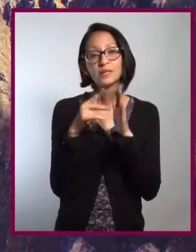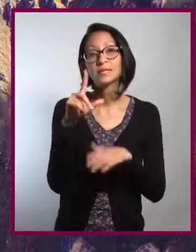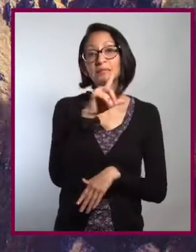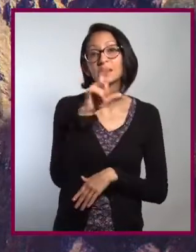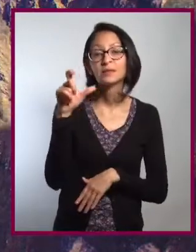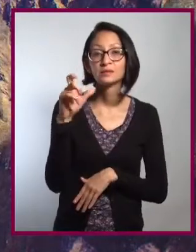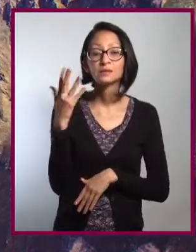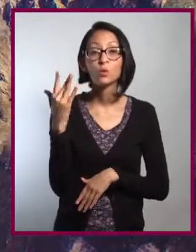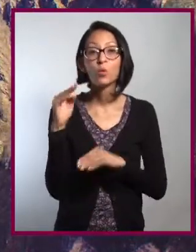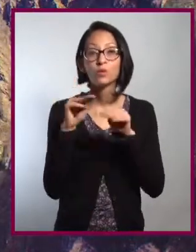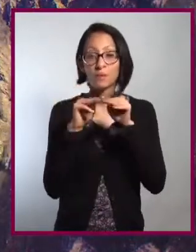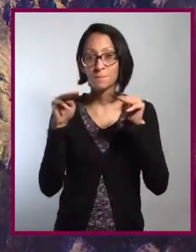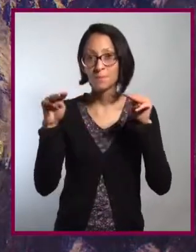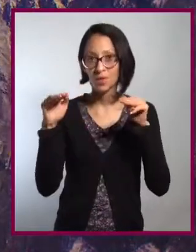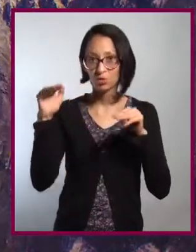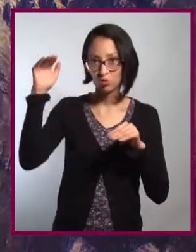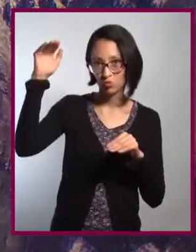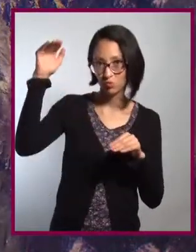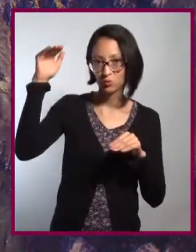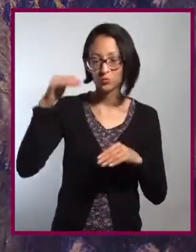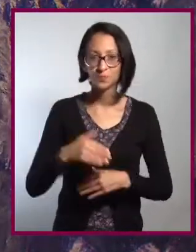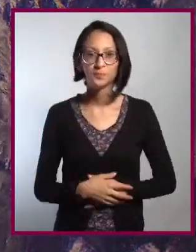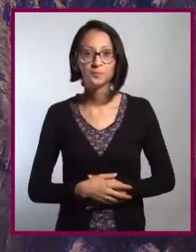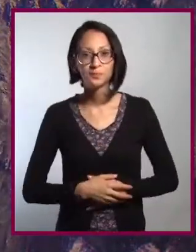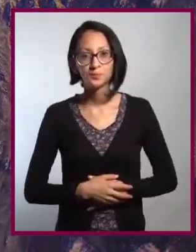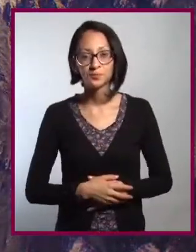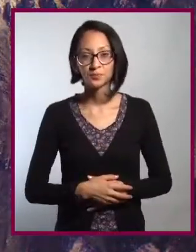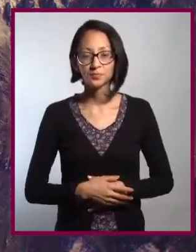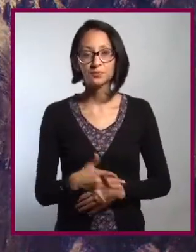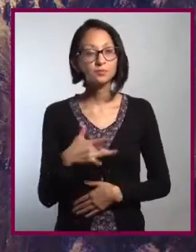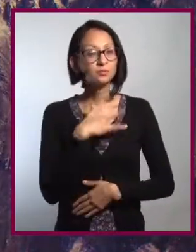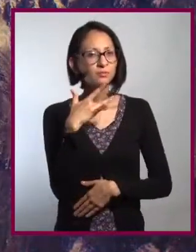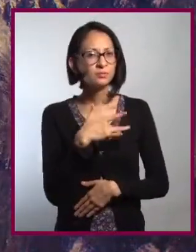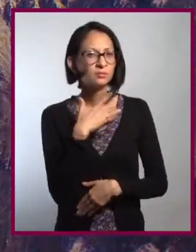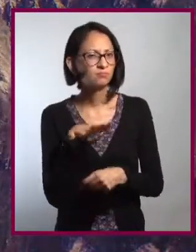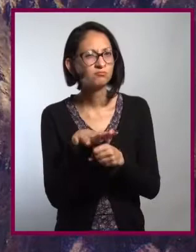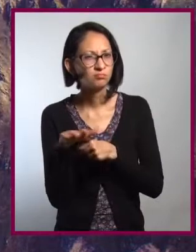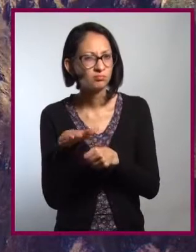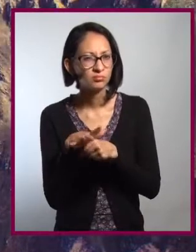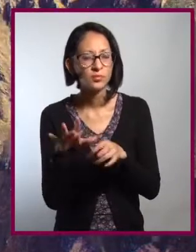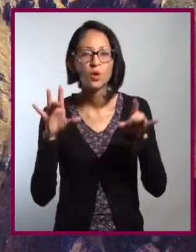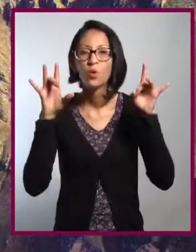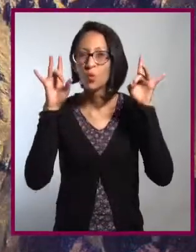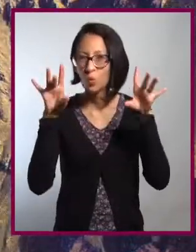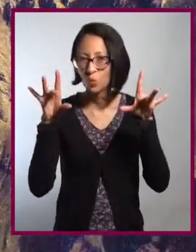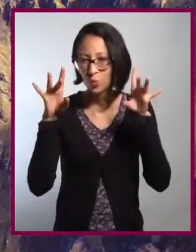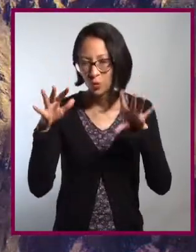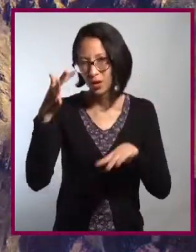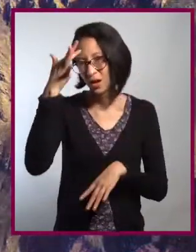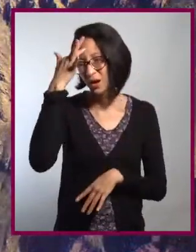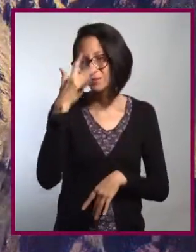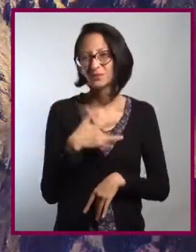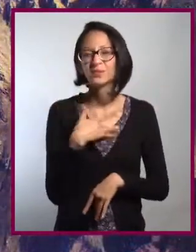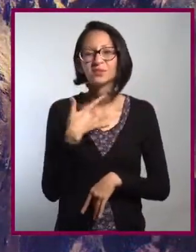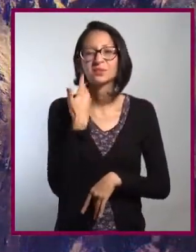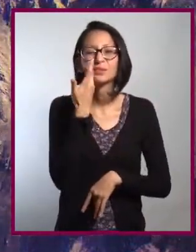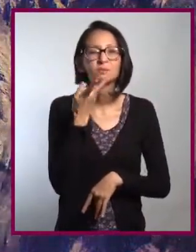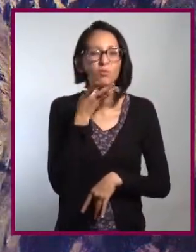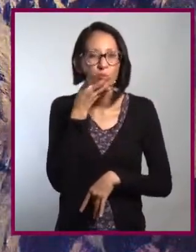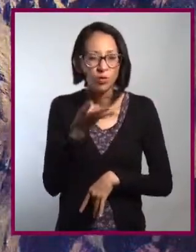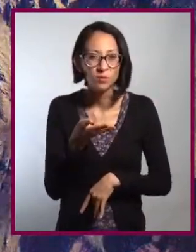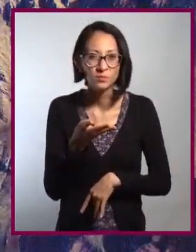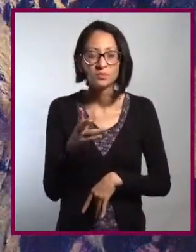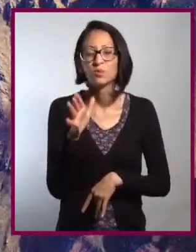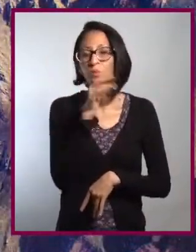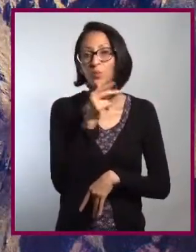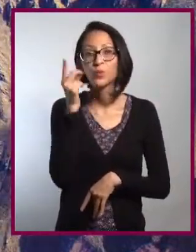2750 metros de altura. Los síntomas son dolor de cabeza, náusea, insomnio, fatiga